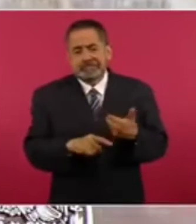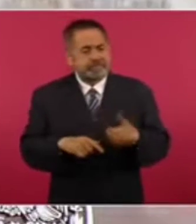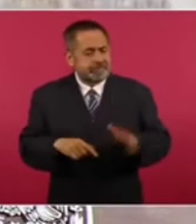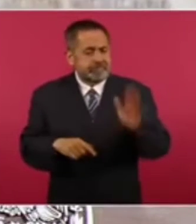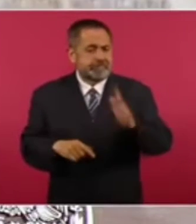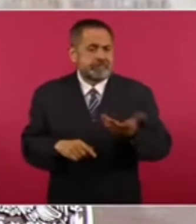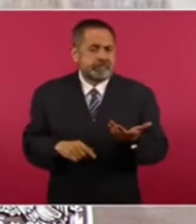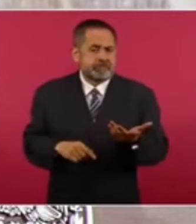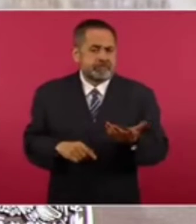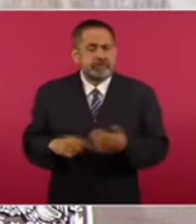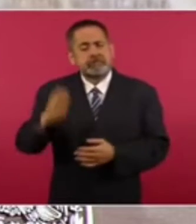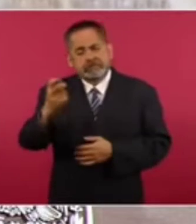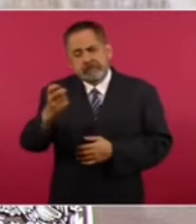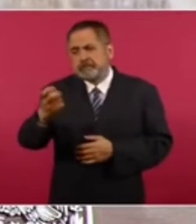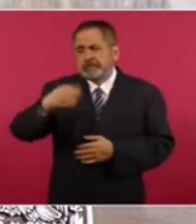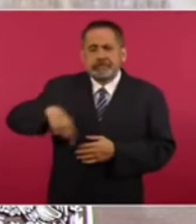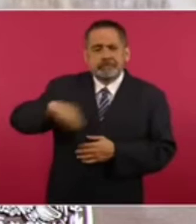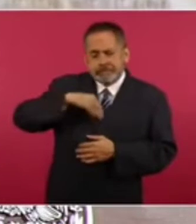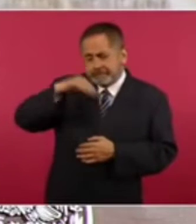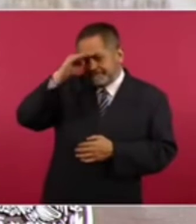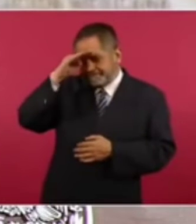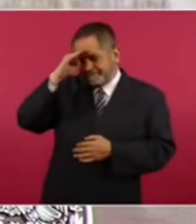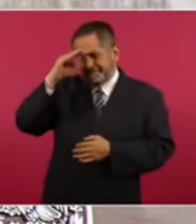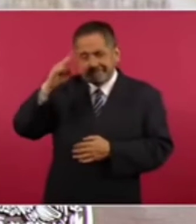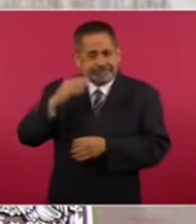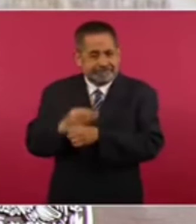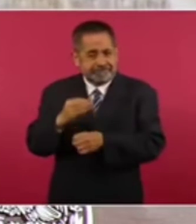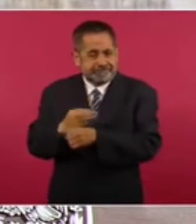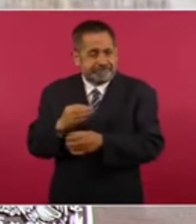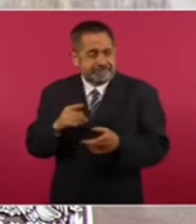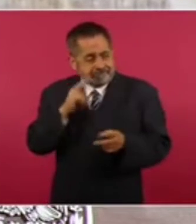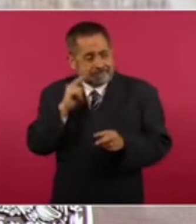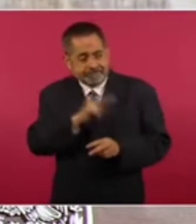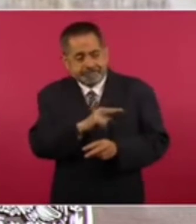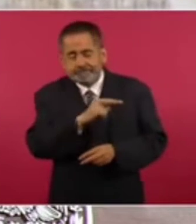Eso es lo que estamos viviendo actualmente.